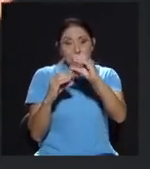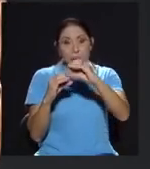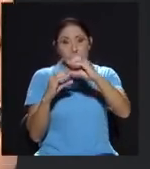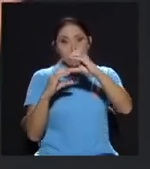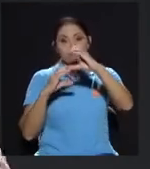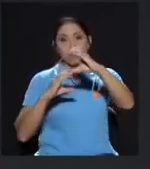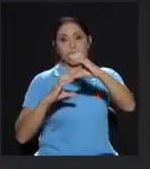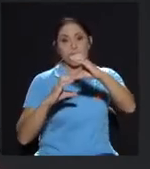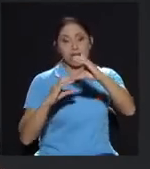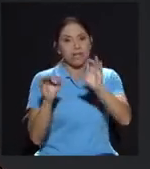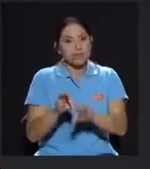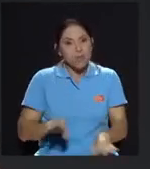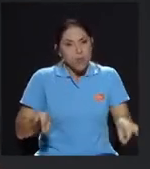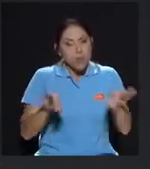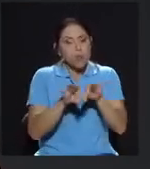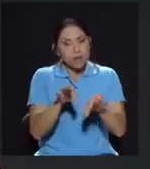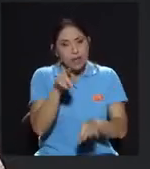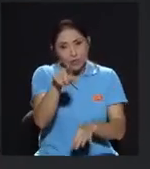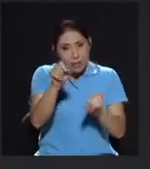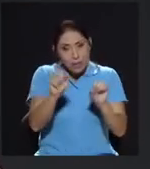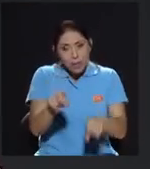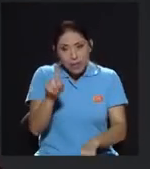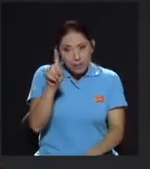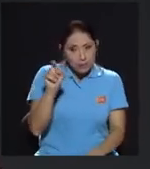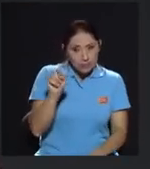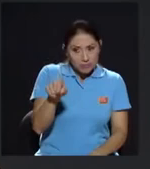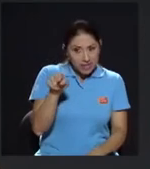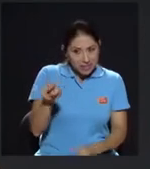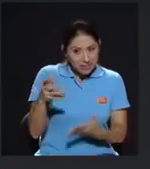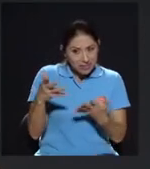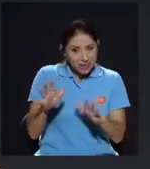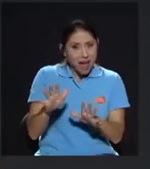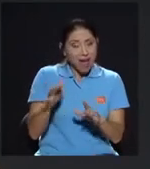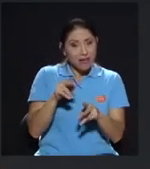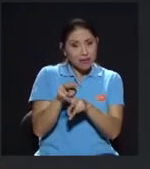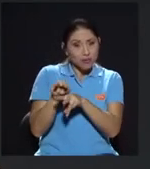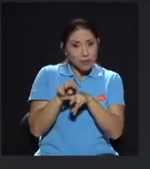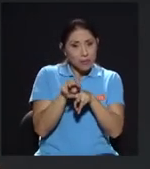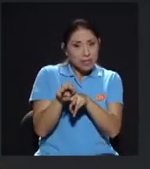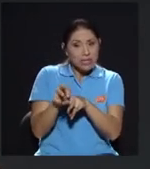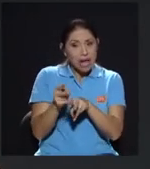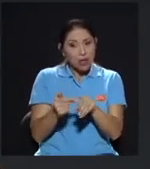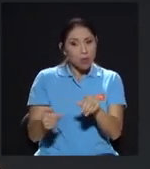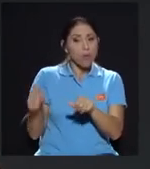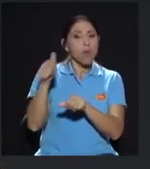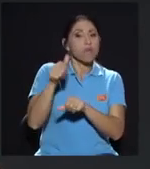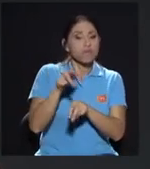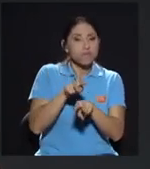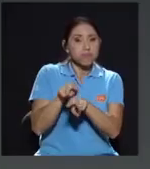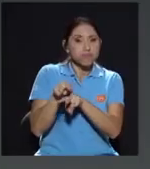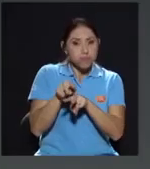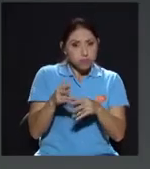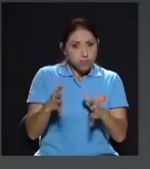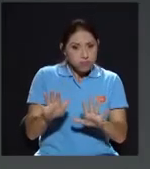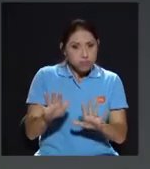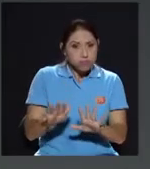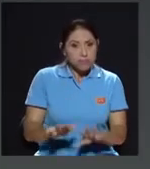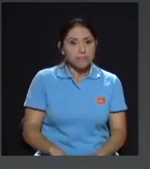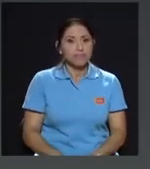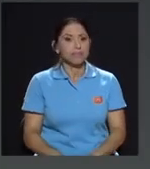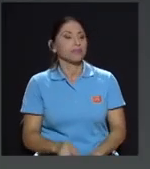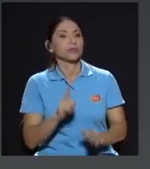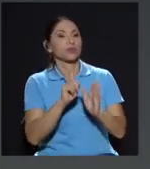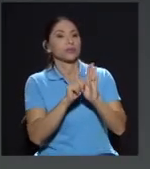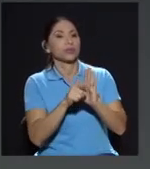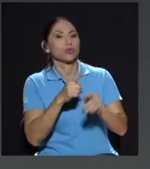consultar si ese producto está debidamente supervisado nos queda un minuto y medio doña mencía que cree